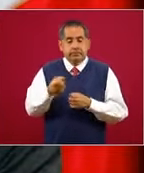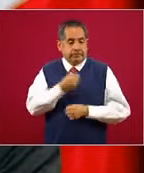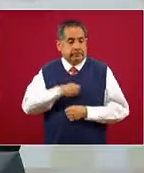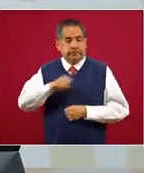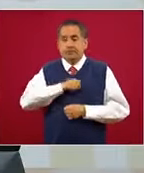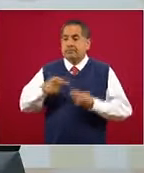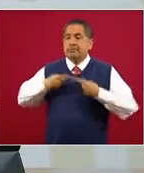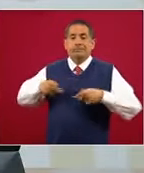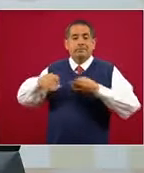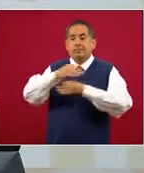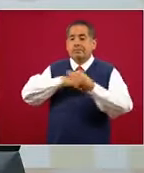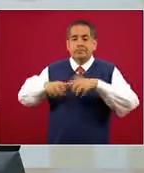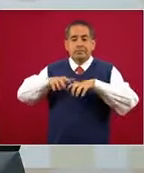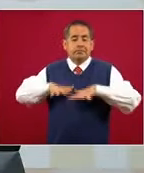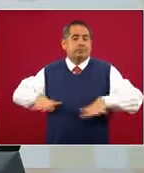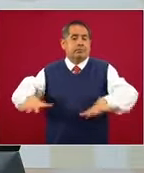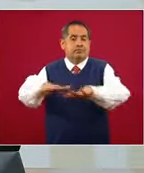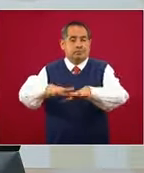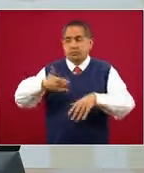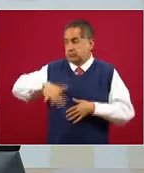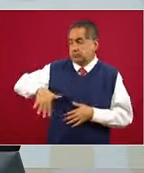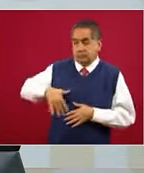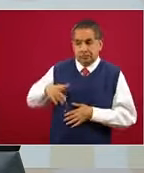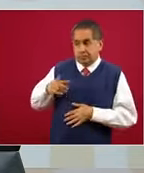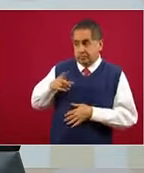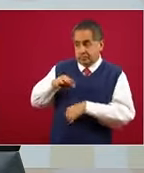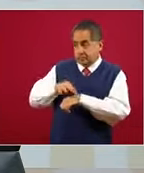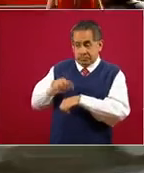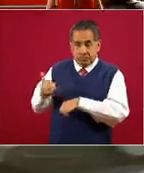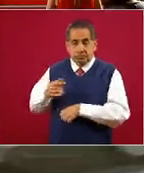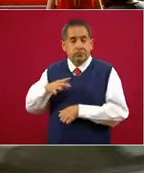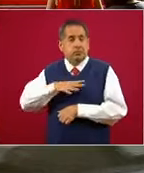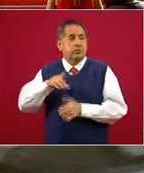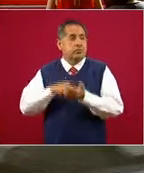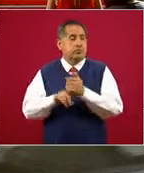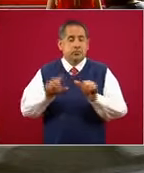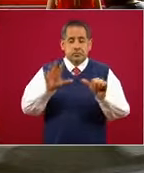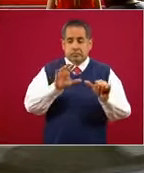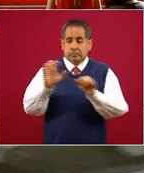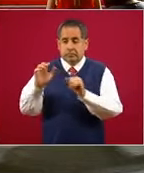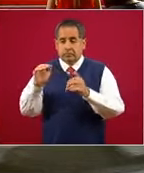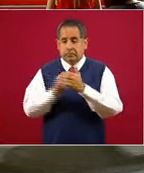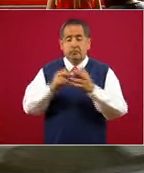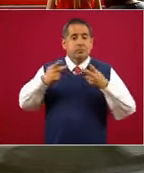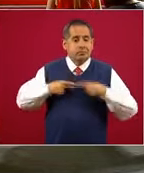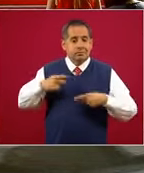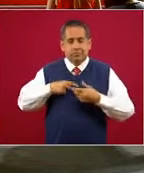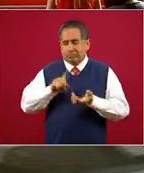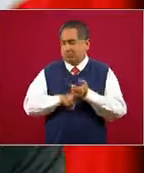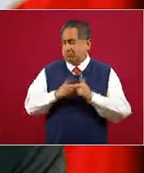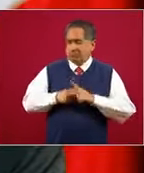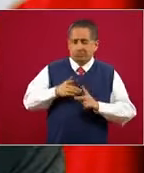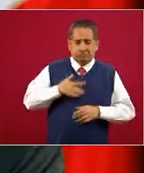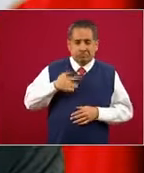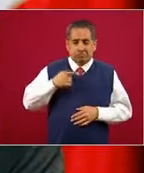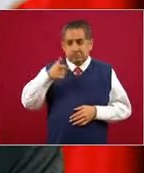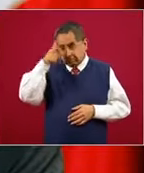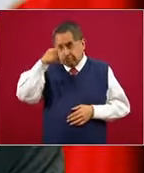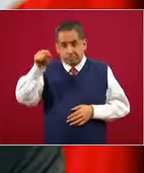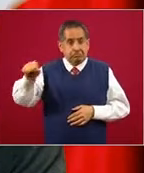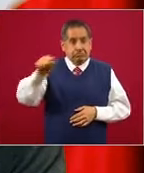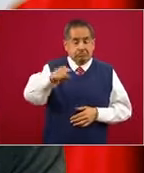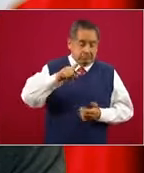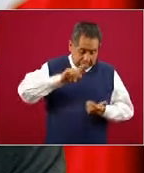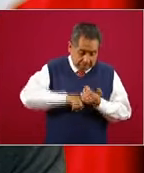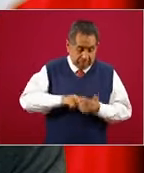salud pública. Como señaló la doctora Aletze, hay aproximadamente 600,000 personas, según se estima, que podrían estar